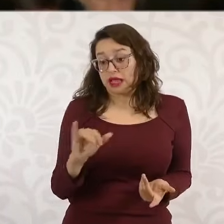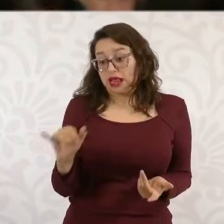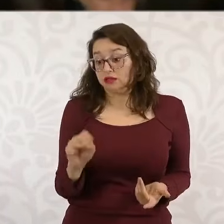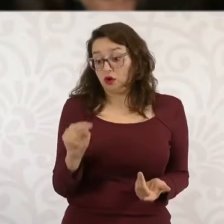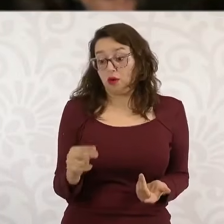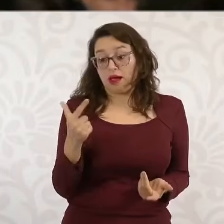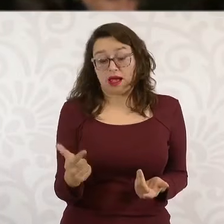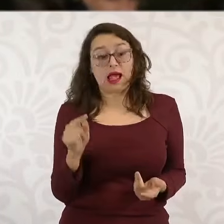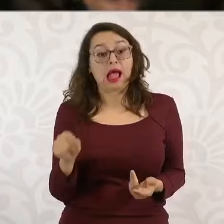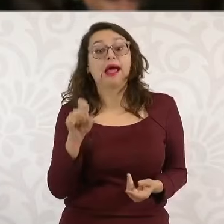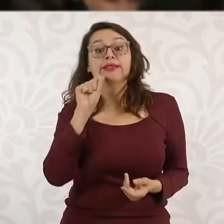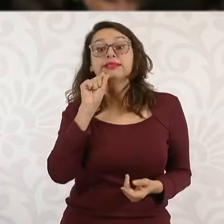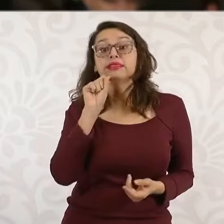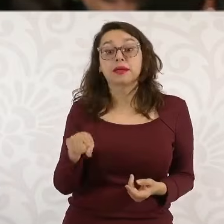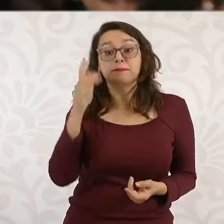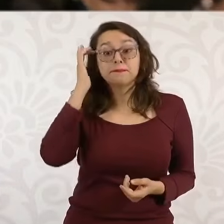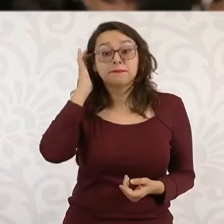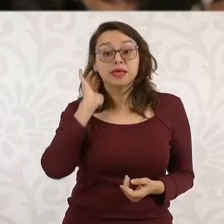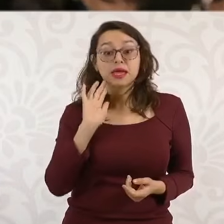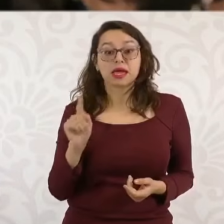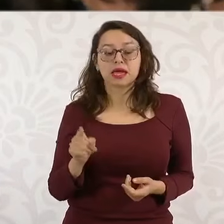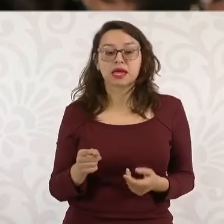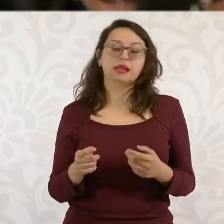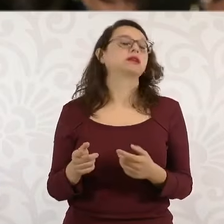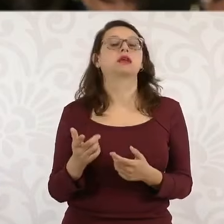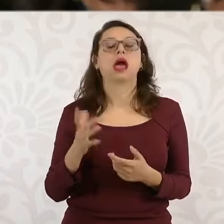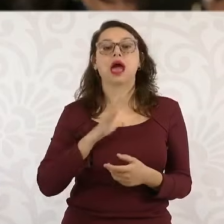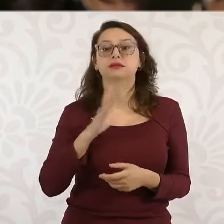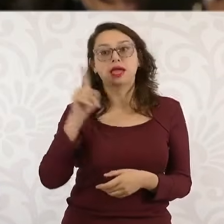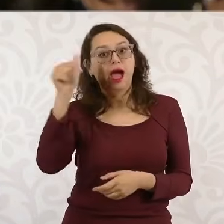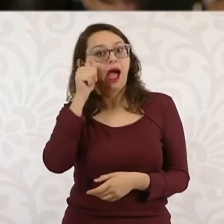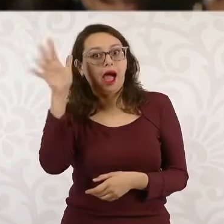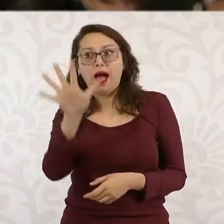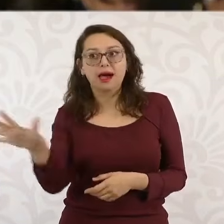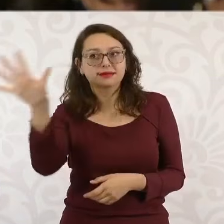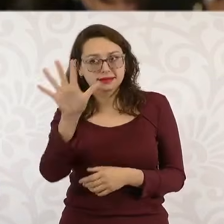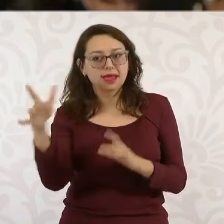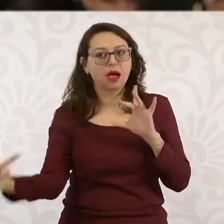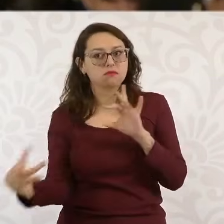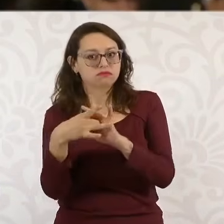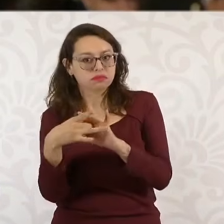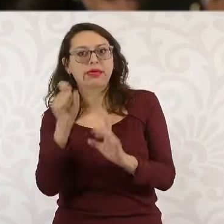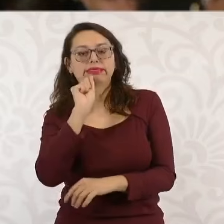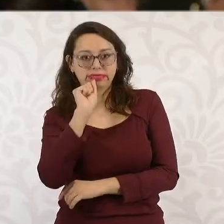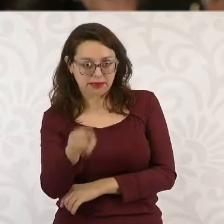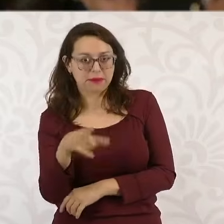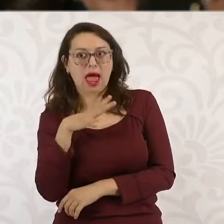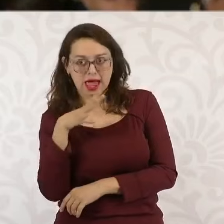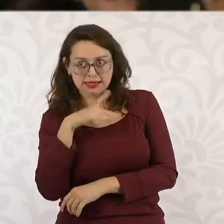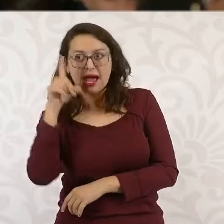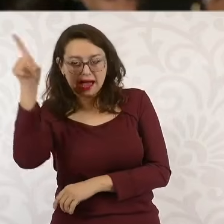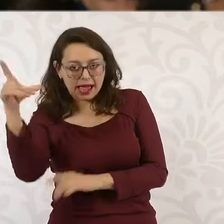está en Oriente, en Asia, para los precursores